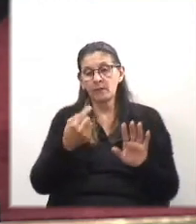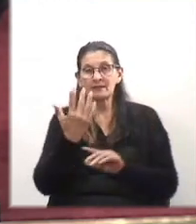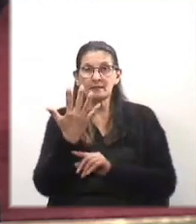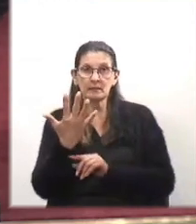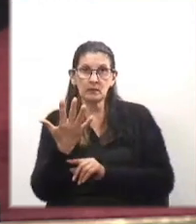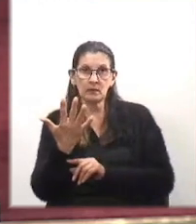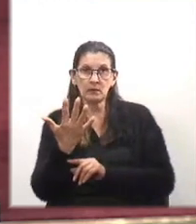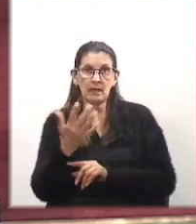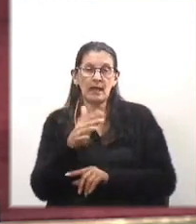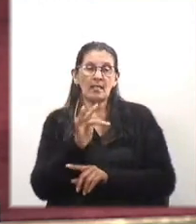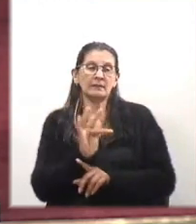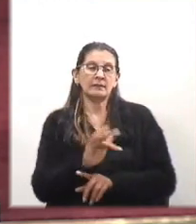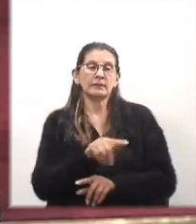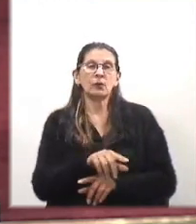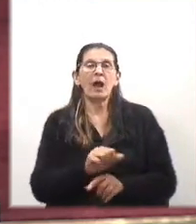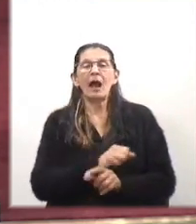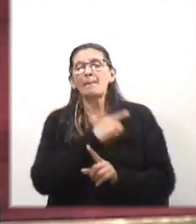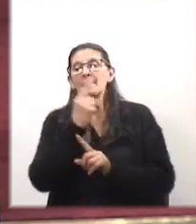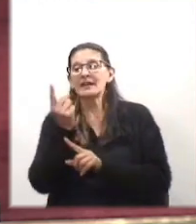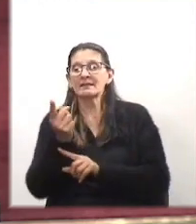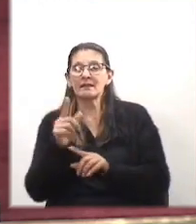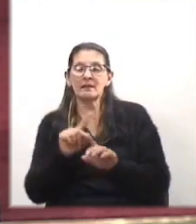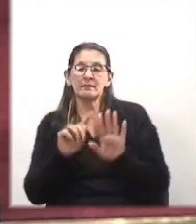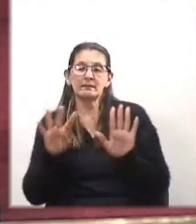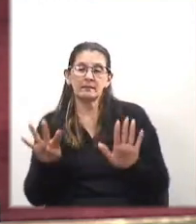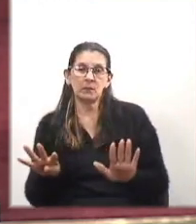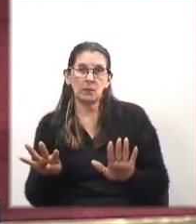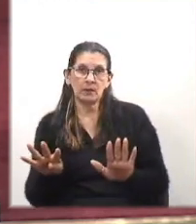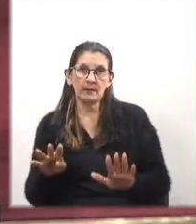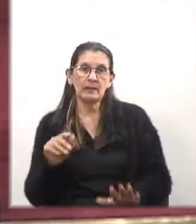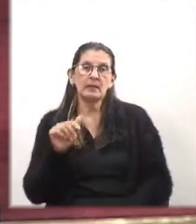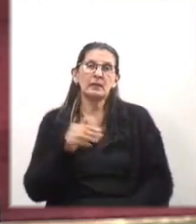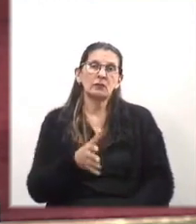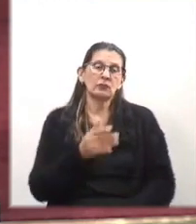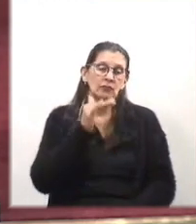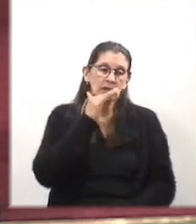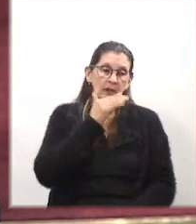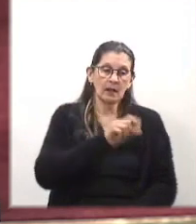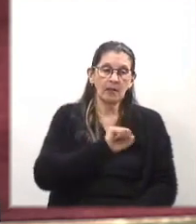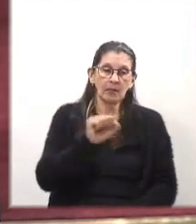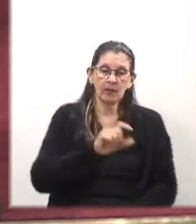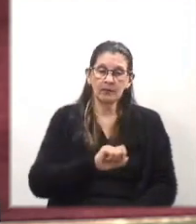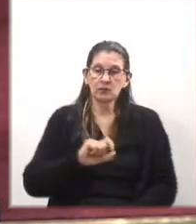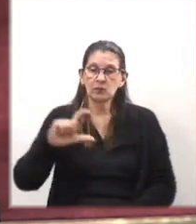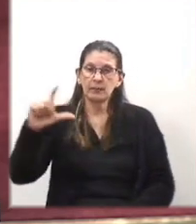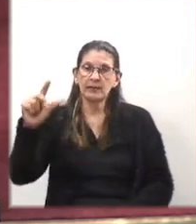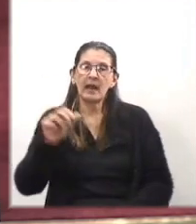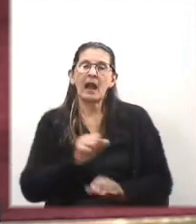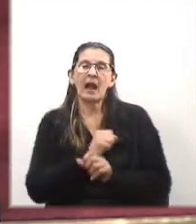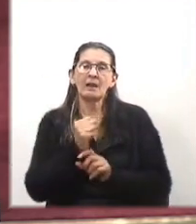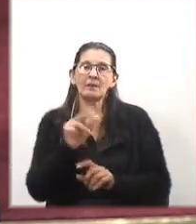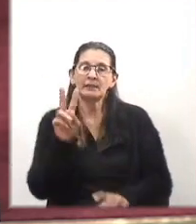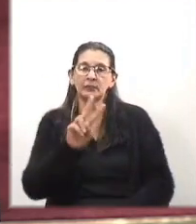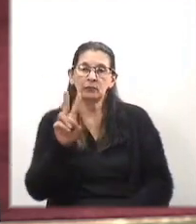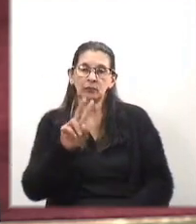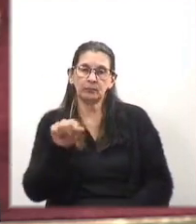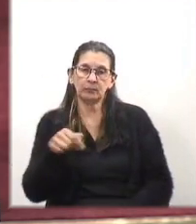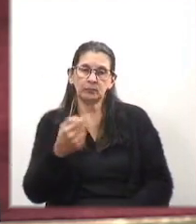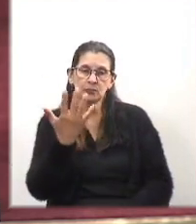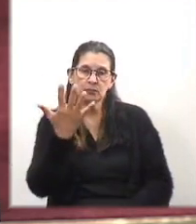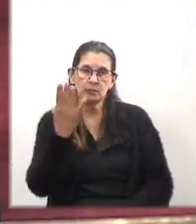16,5 del ficto al 19, pudiendo la caja subirlo hasta el 22,5, como lo dice en el artículo